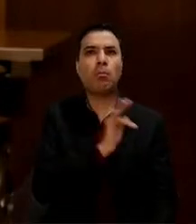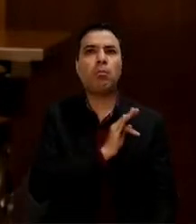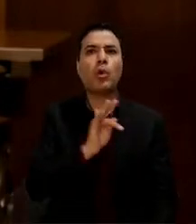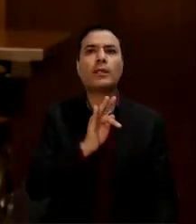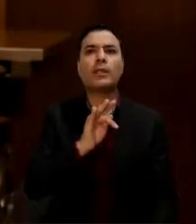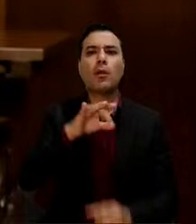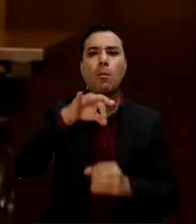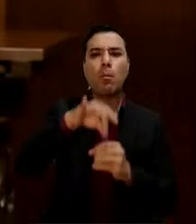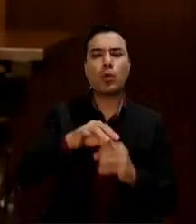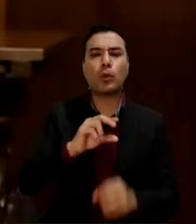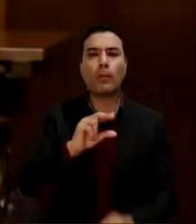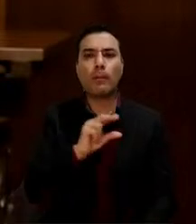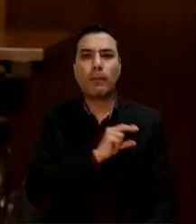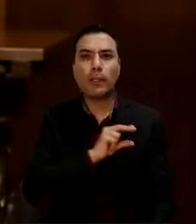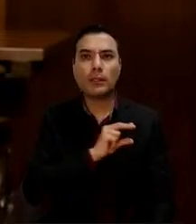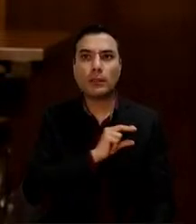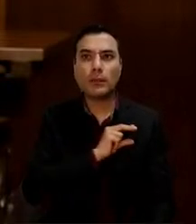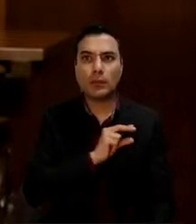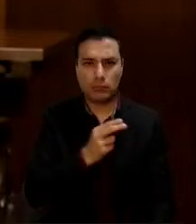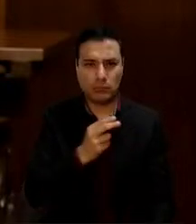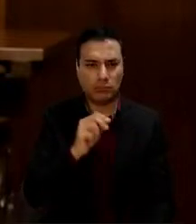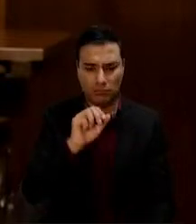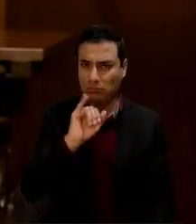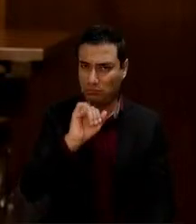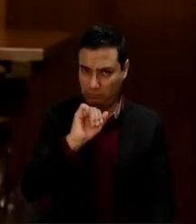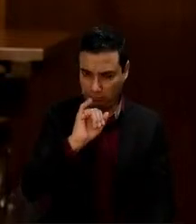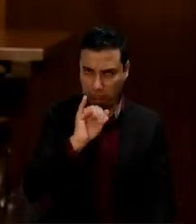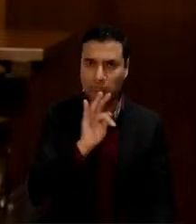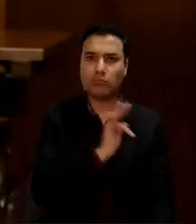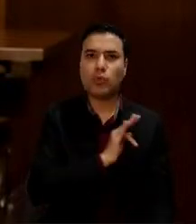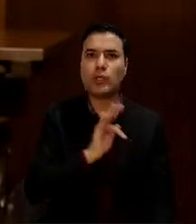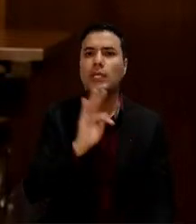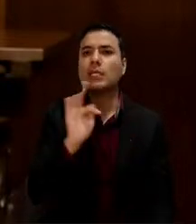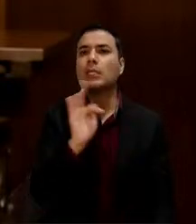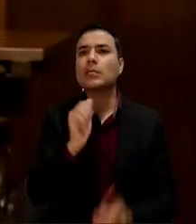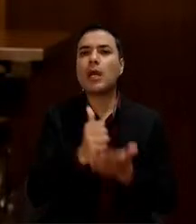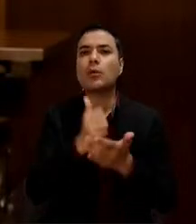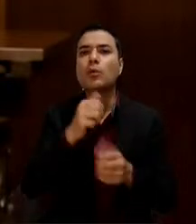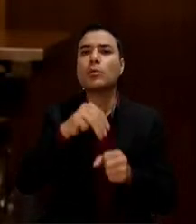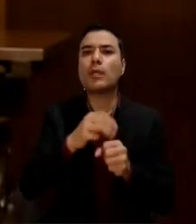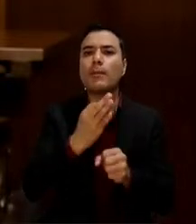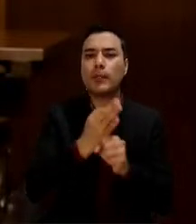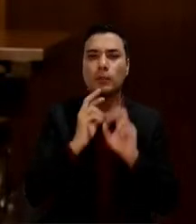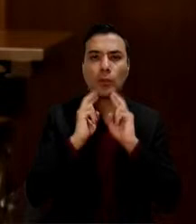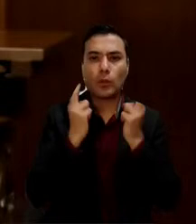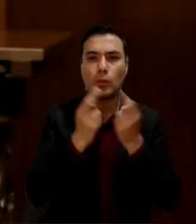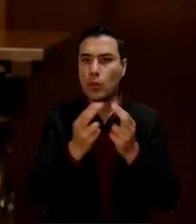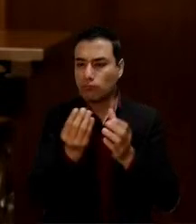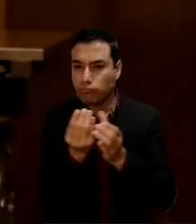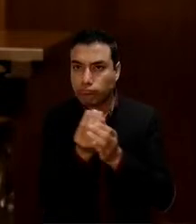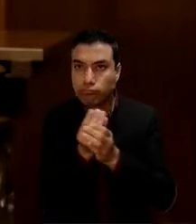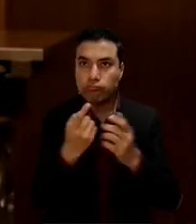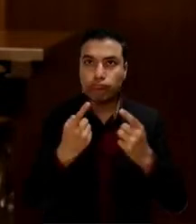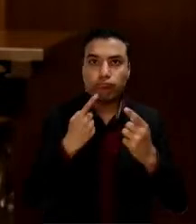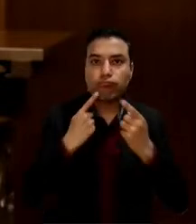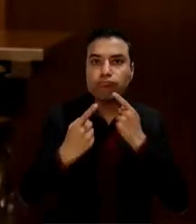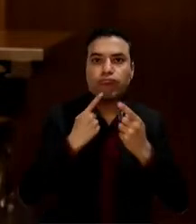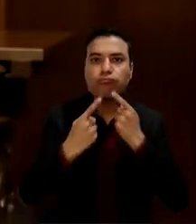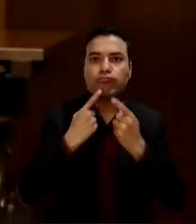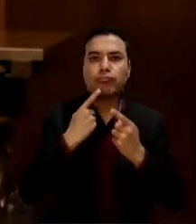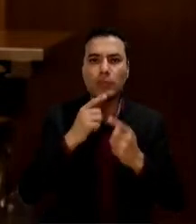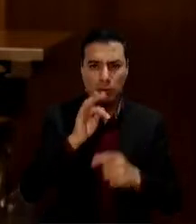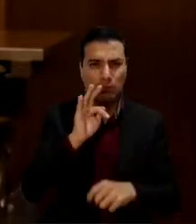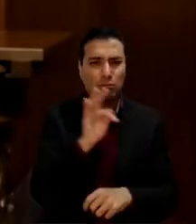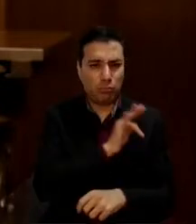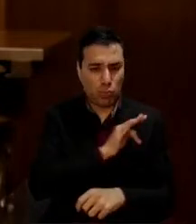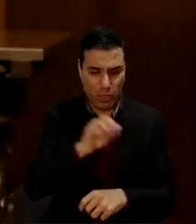una propuesta de acuerdo que sea sometido a sesión de cabildo en cualquiera de sus modalidades, acto por el